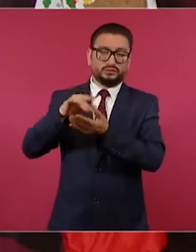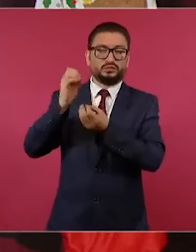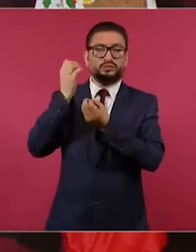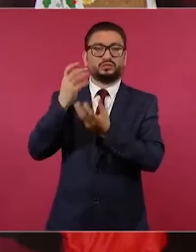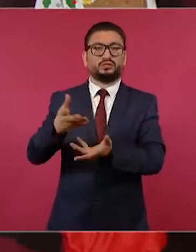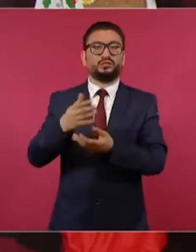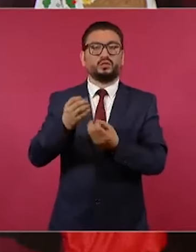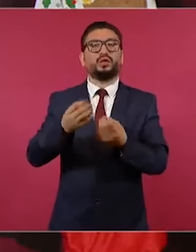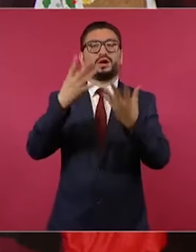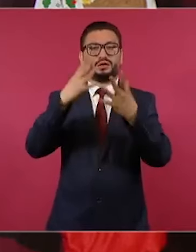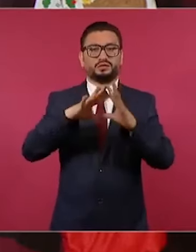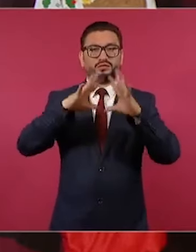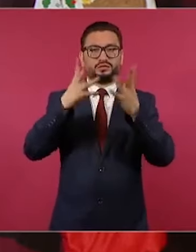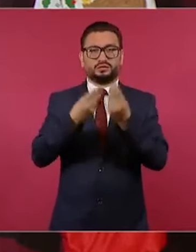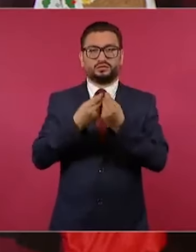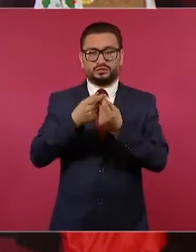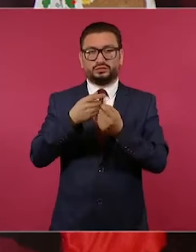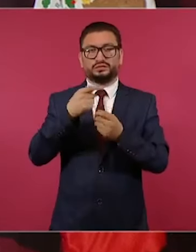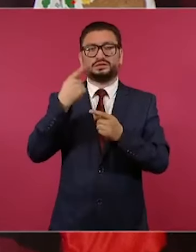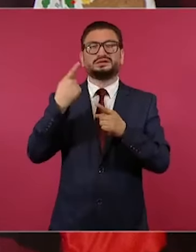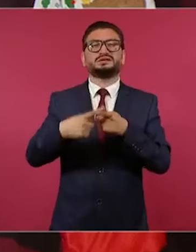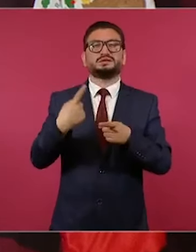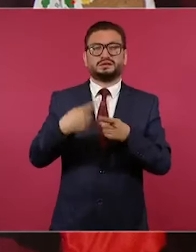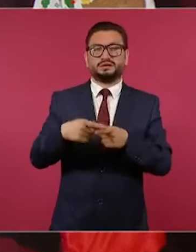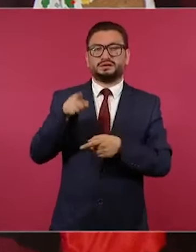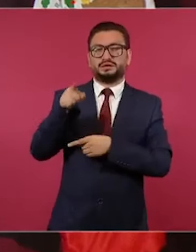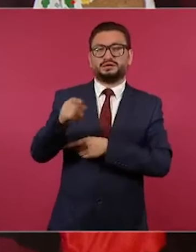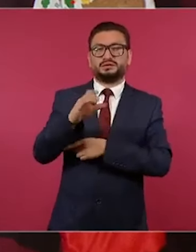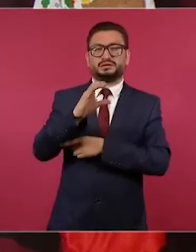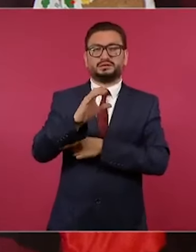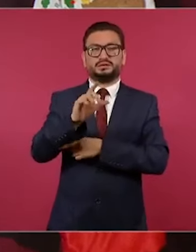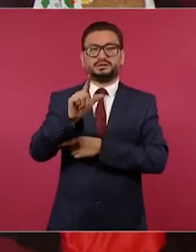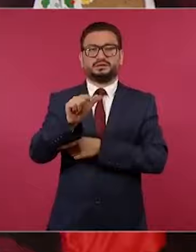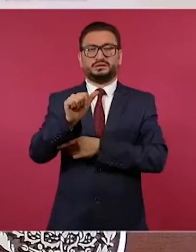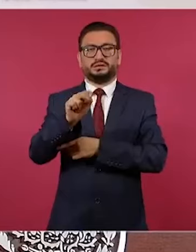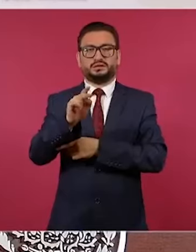Estoy hablando de Claudio X González,